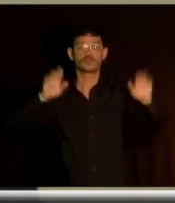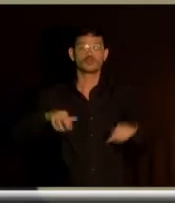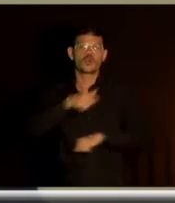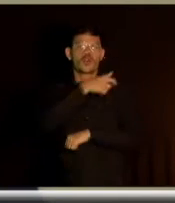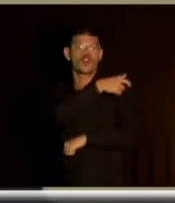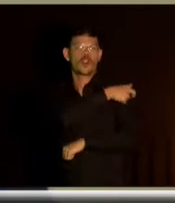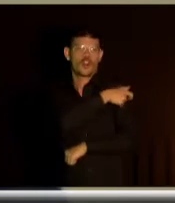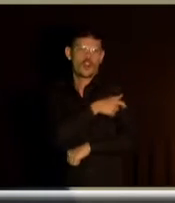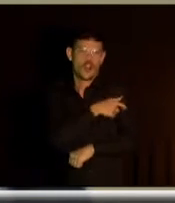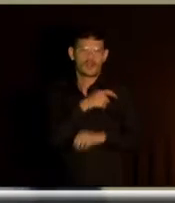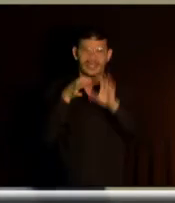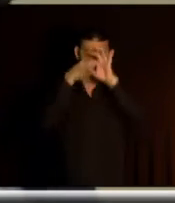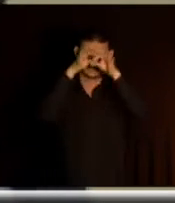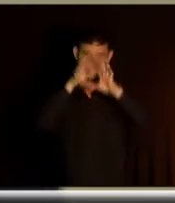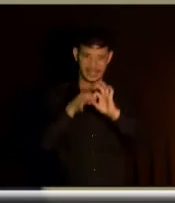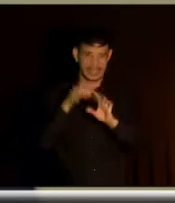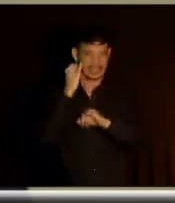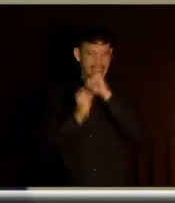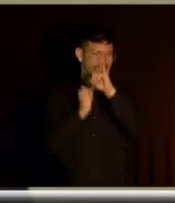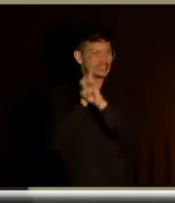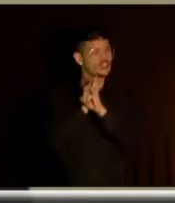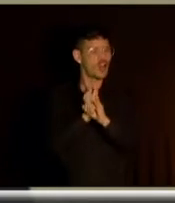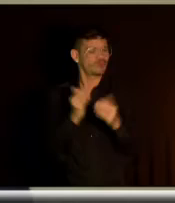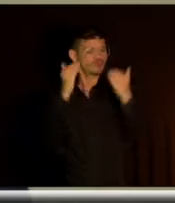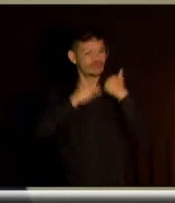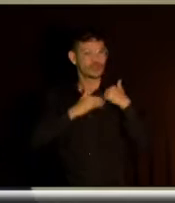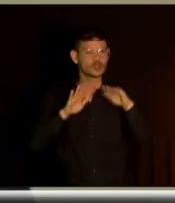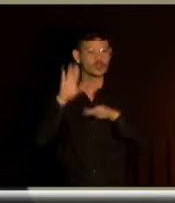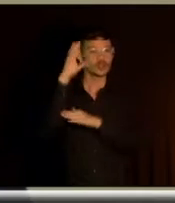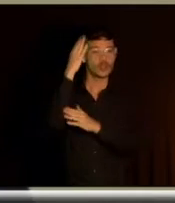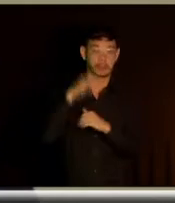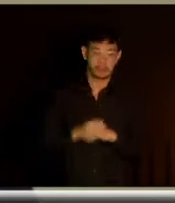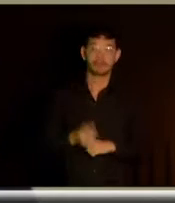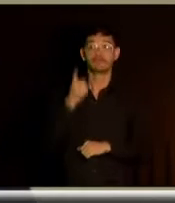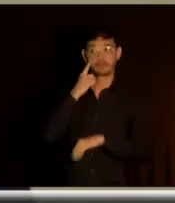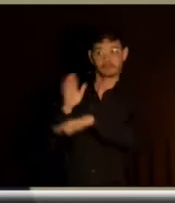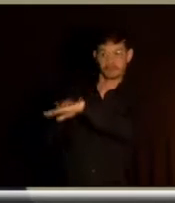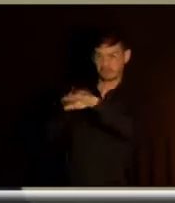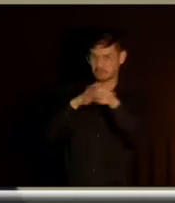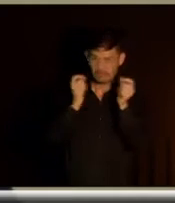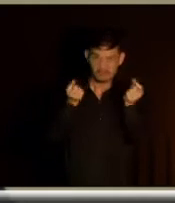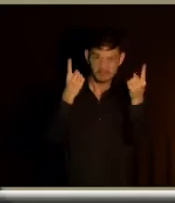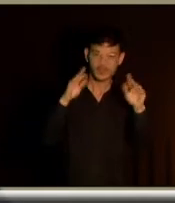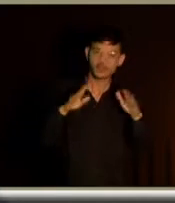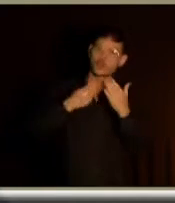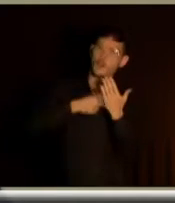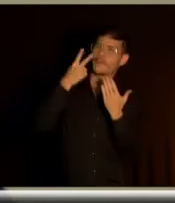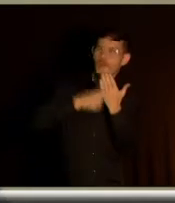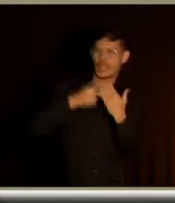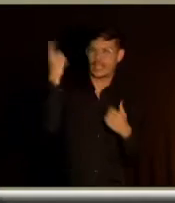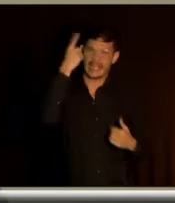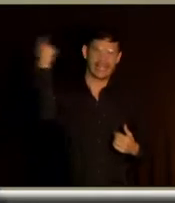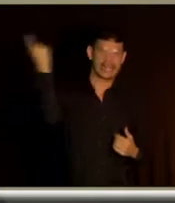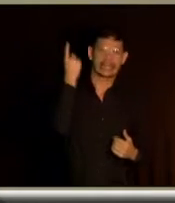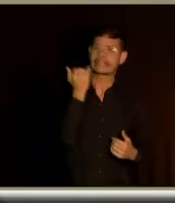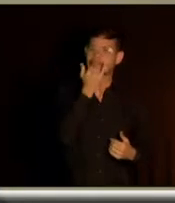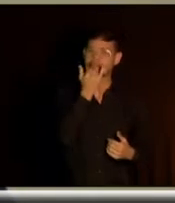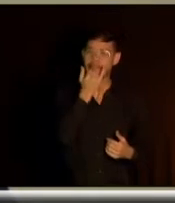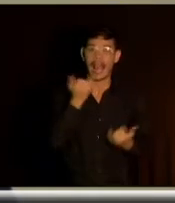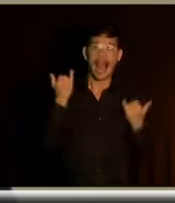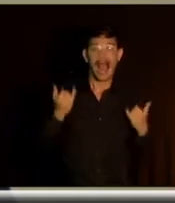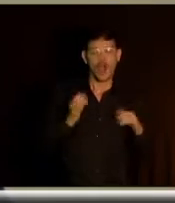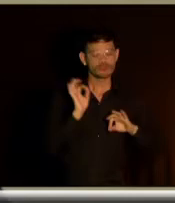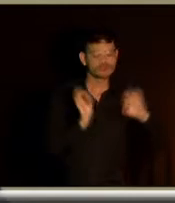lo tanto que rigen a Colombia. Pues mira, lo que hay que entender de este proyecto en términos generales es que estamos actualizando